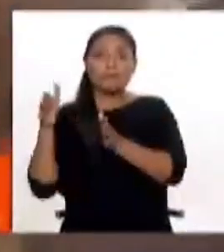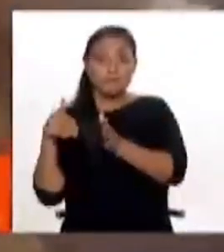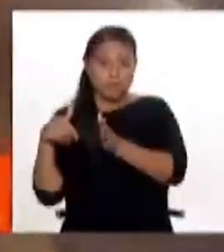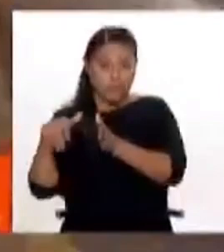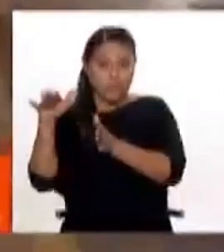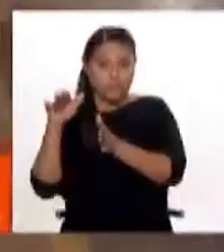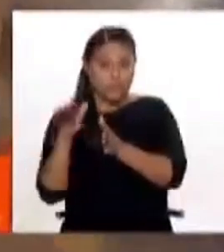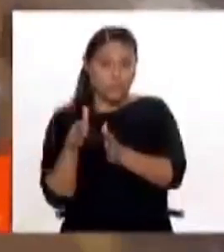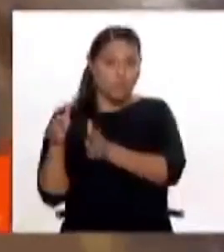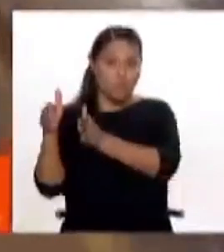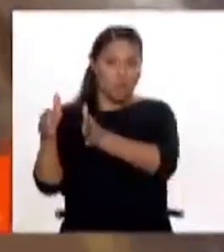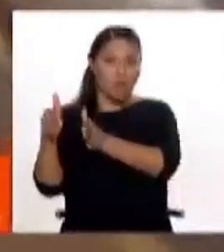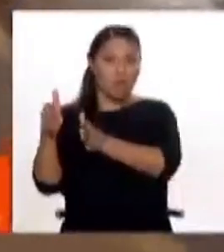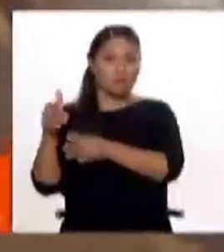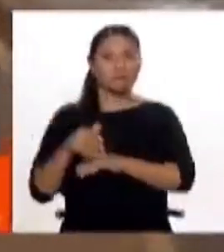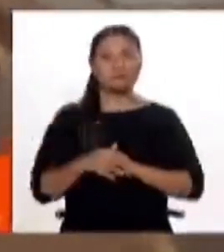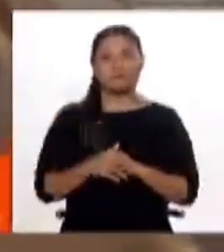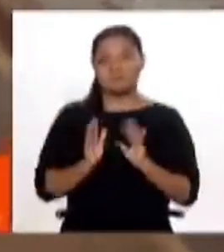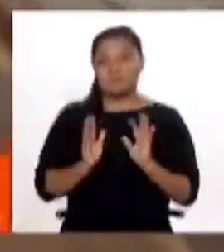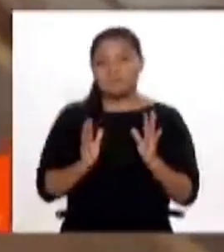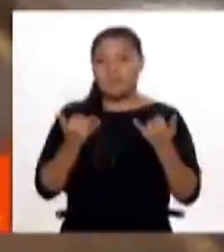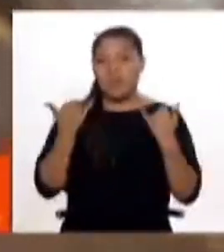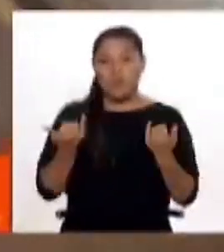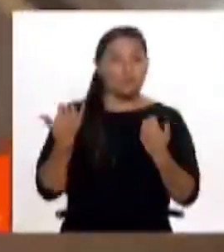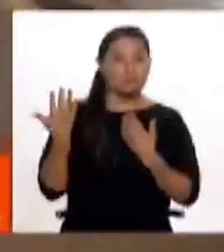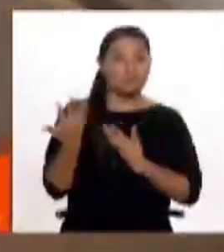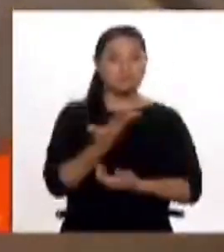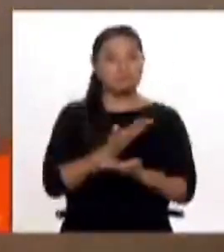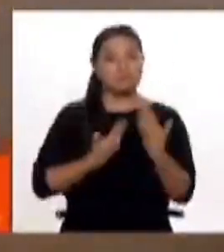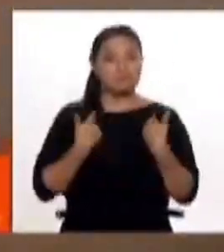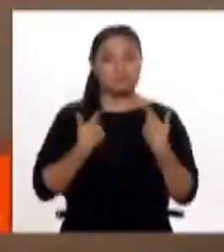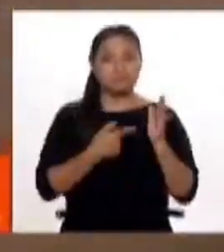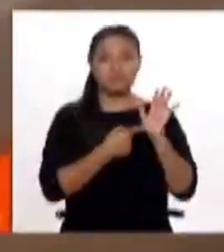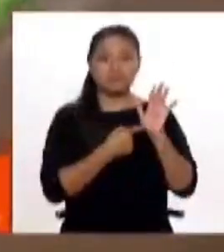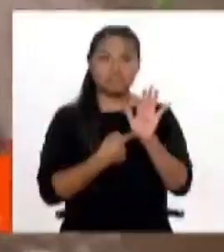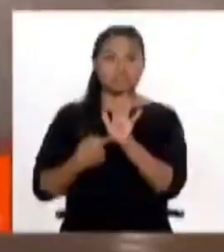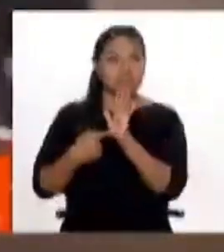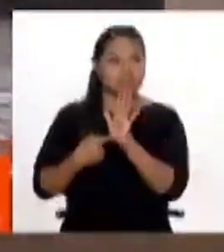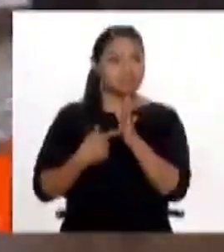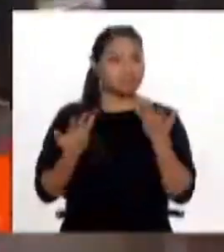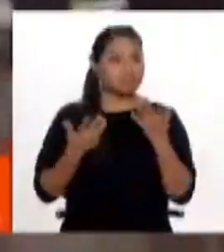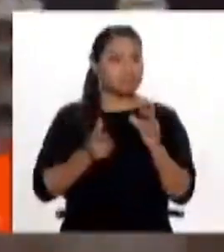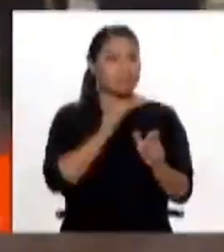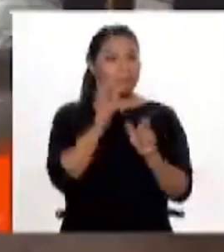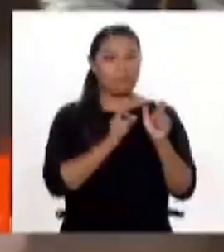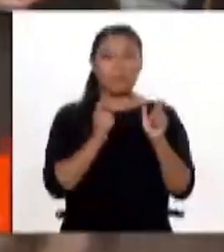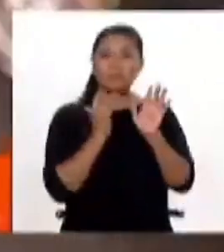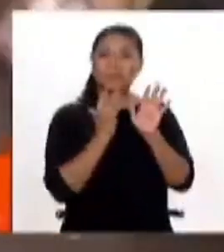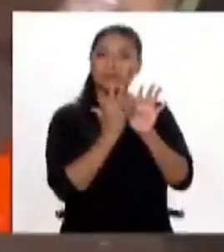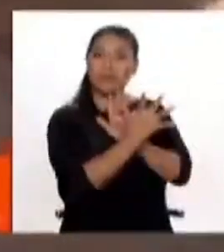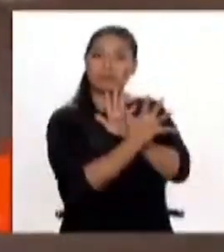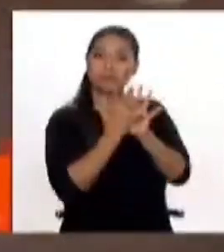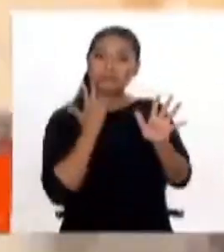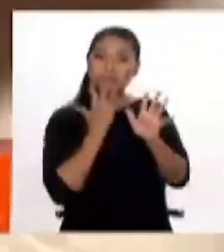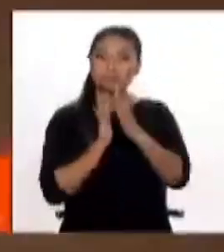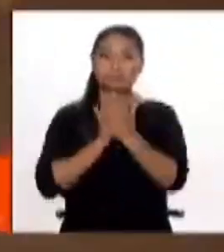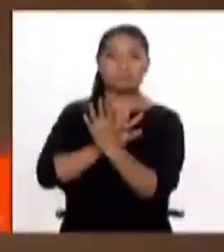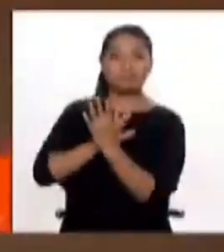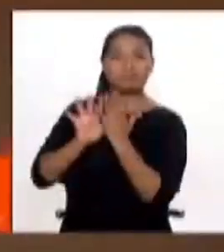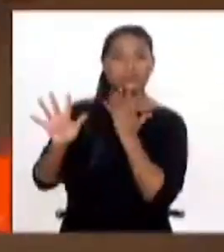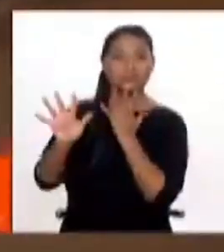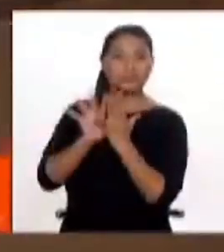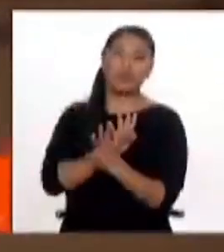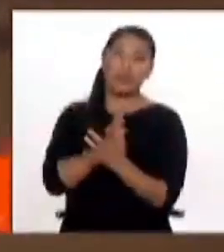En general, compañeros, este es el panorama que podemos observar en Mesa Redonda, un panorama muy distinto al que se